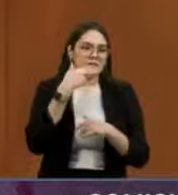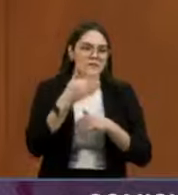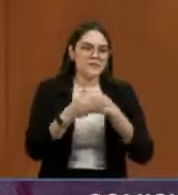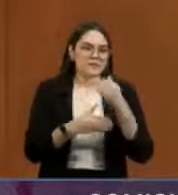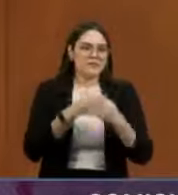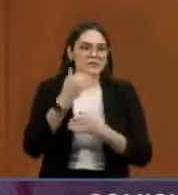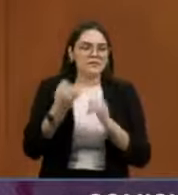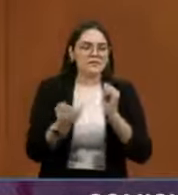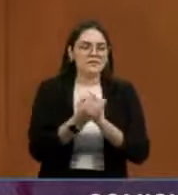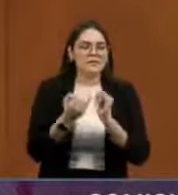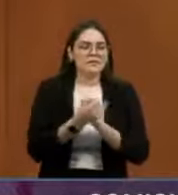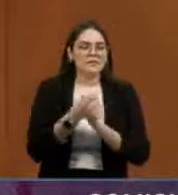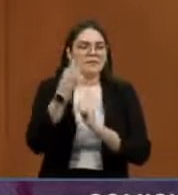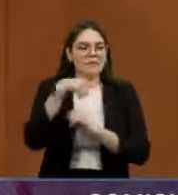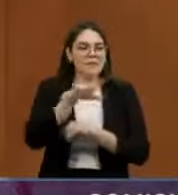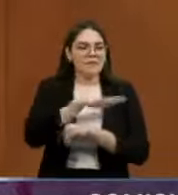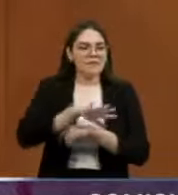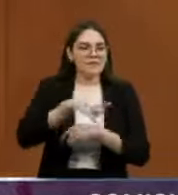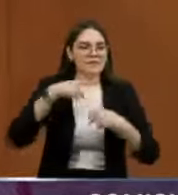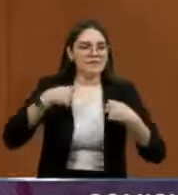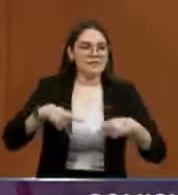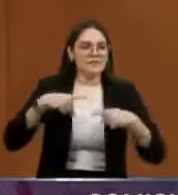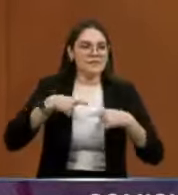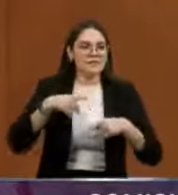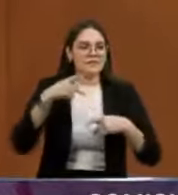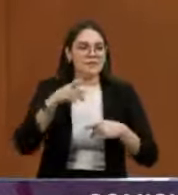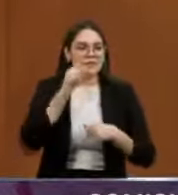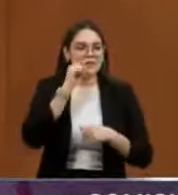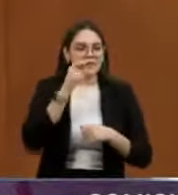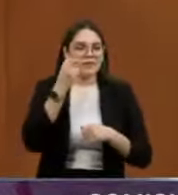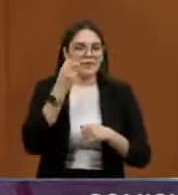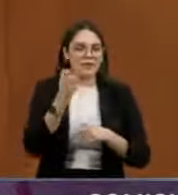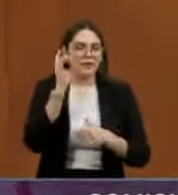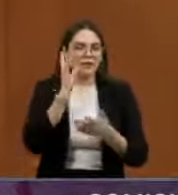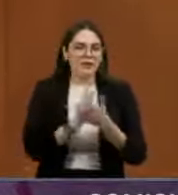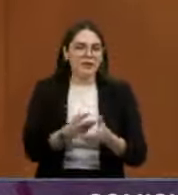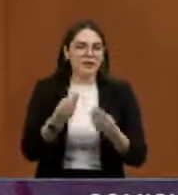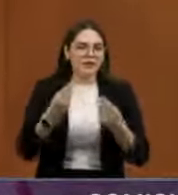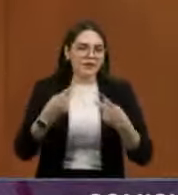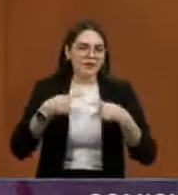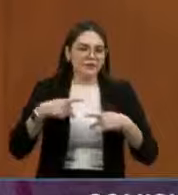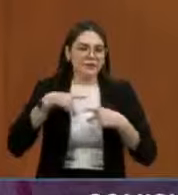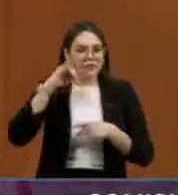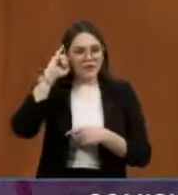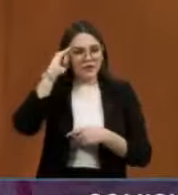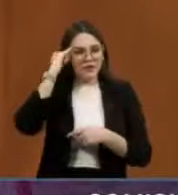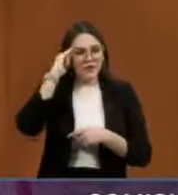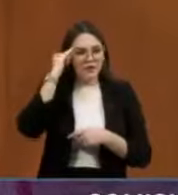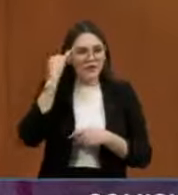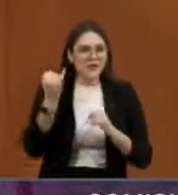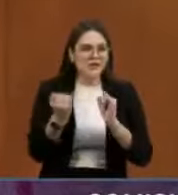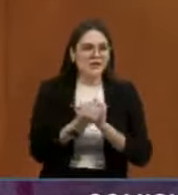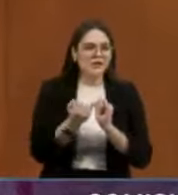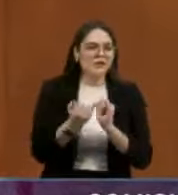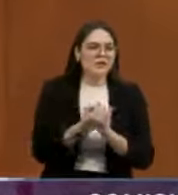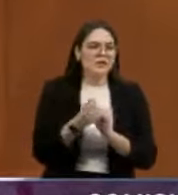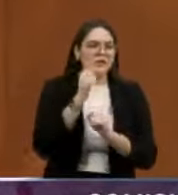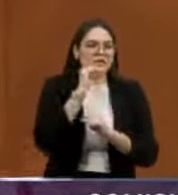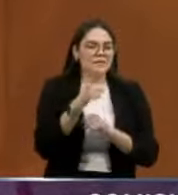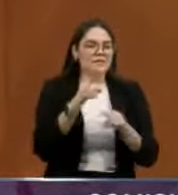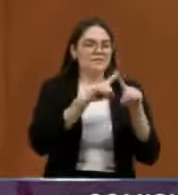para sus habitantes. Luchas indígenas, campesinas, obreras,